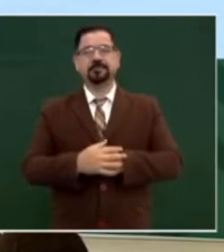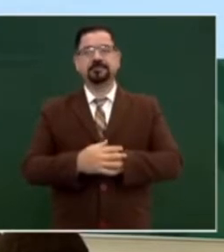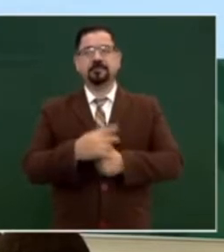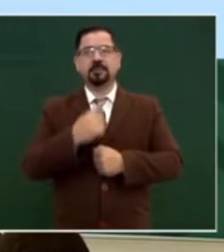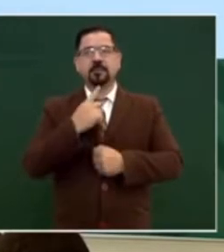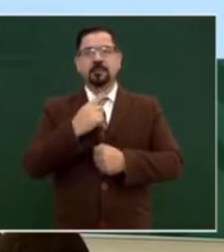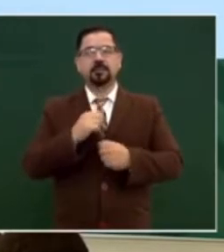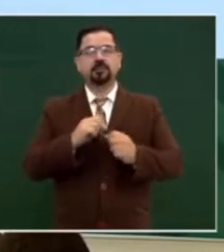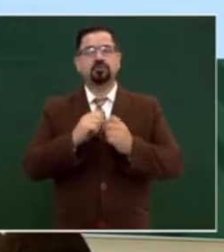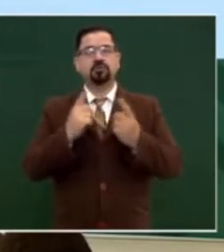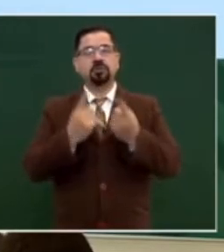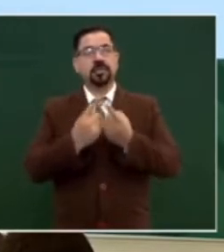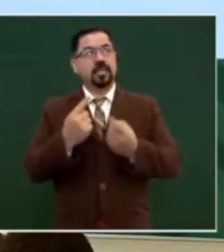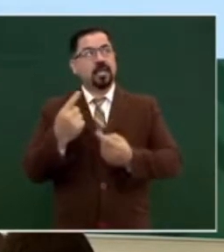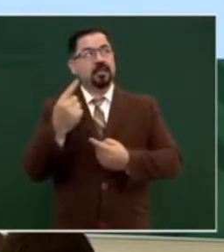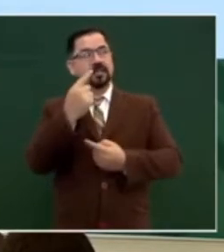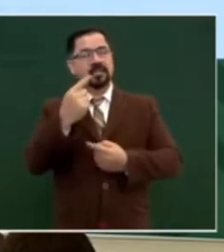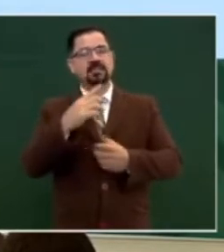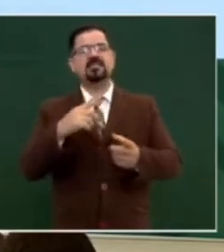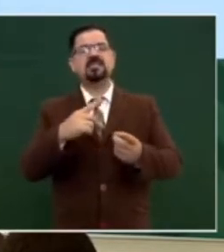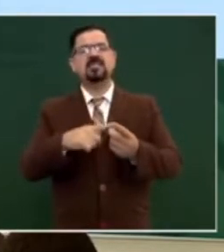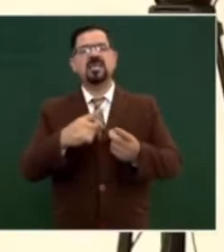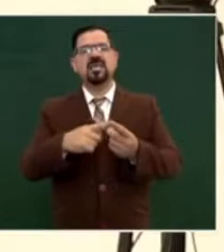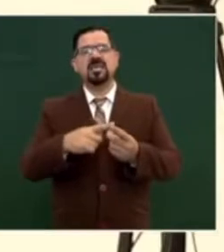en donde está cabal peniche